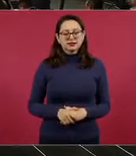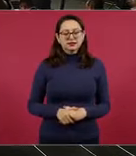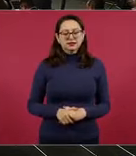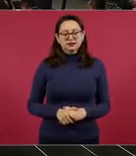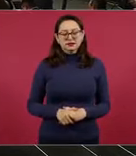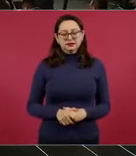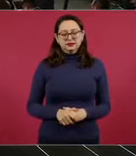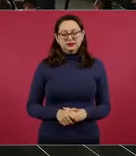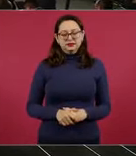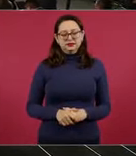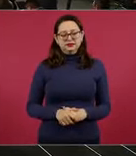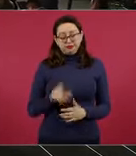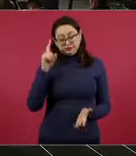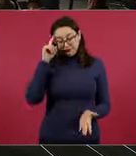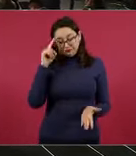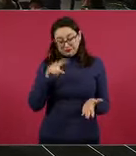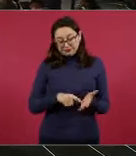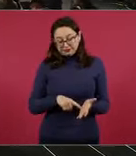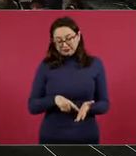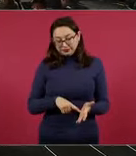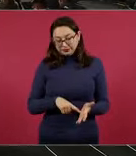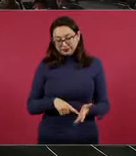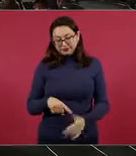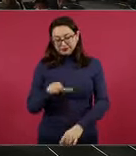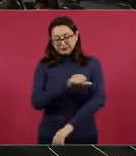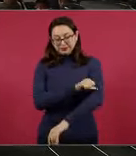que tenía fama